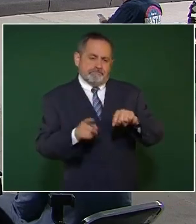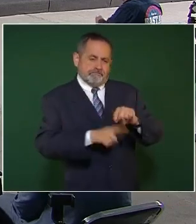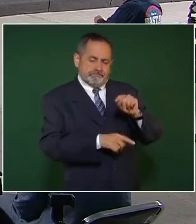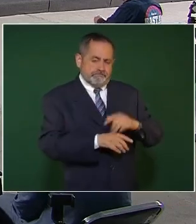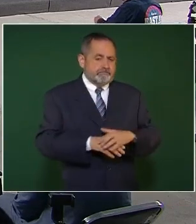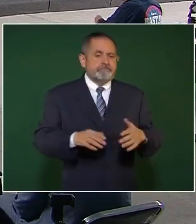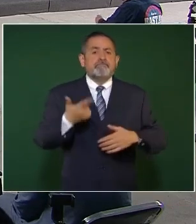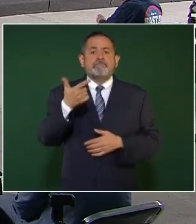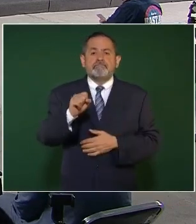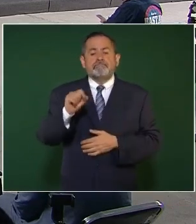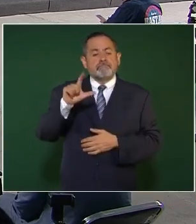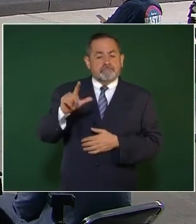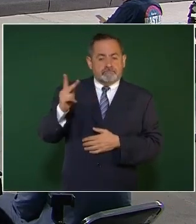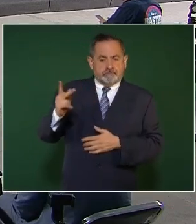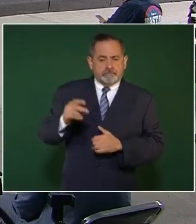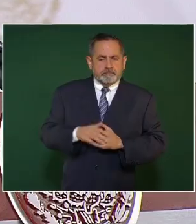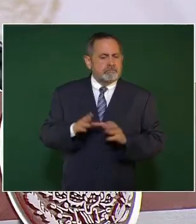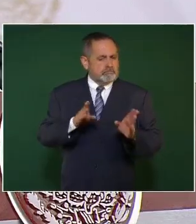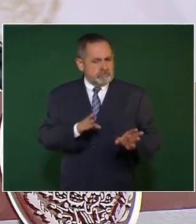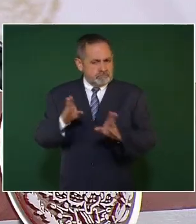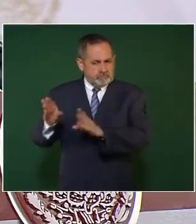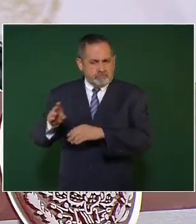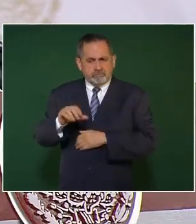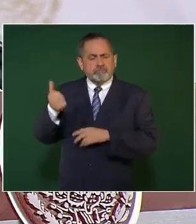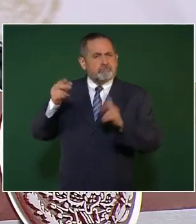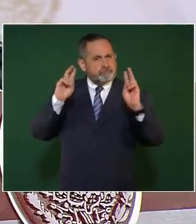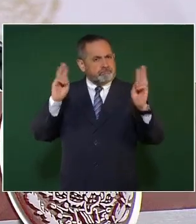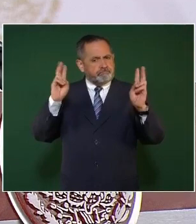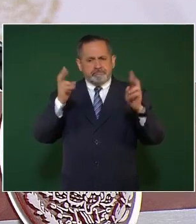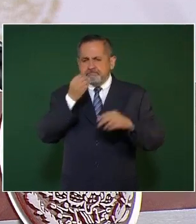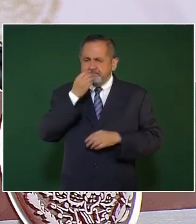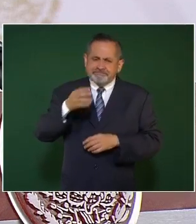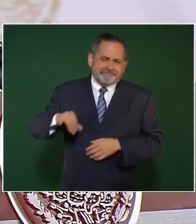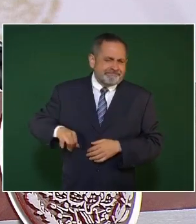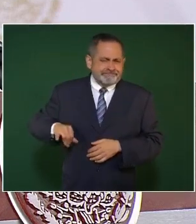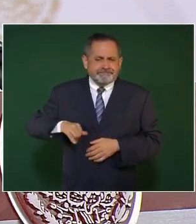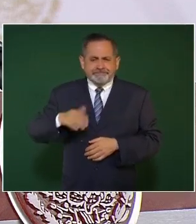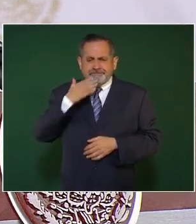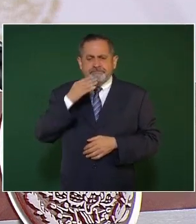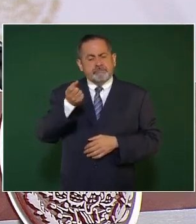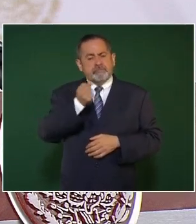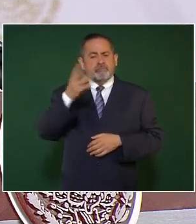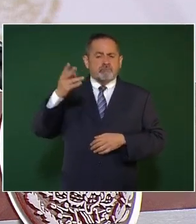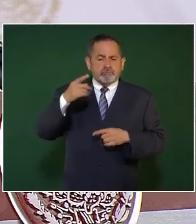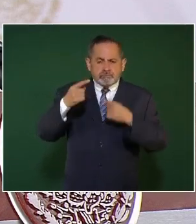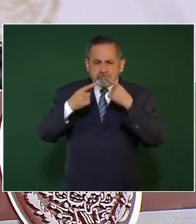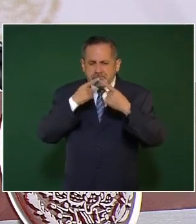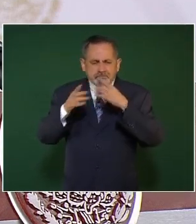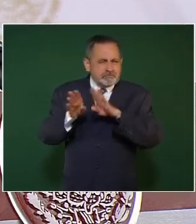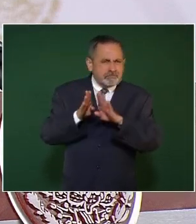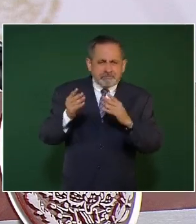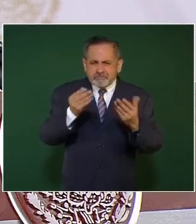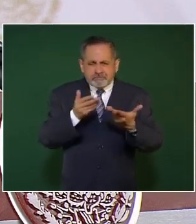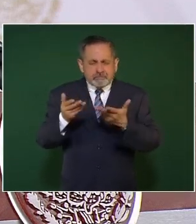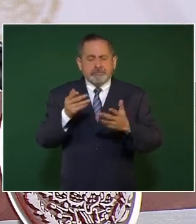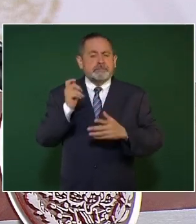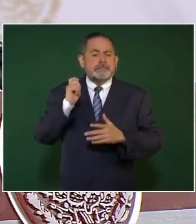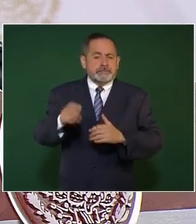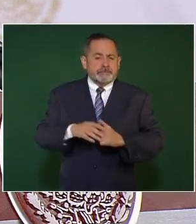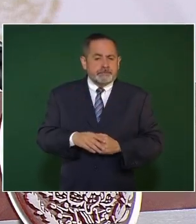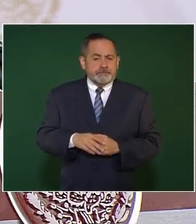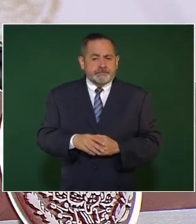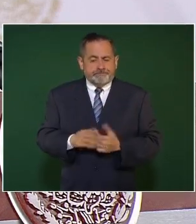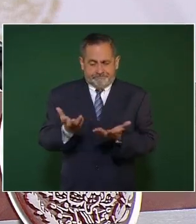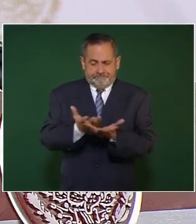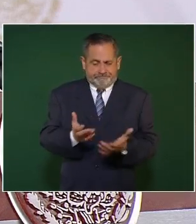LP. Pero ahora pasamos a un tema muy interesante que ha sido tema de alguna polémica en medios de comunicación, y es